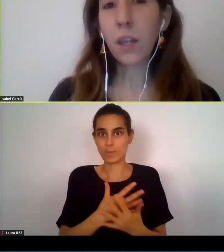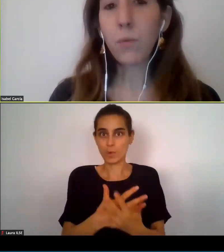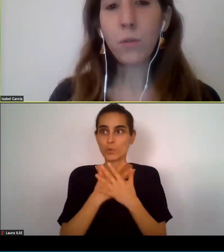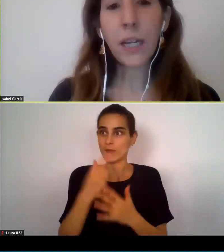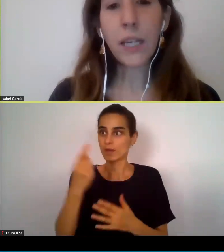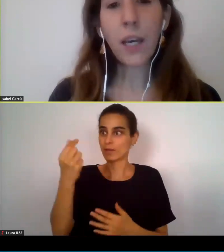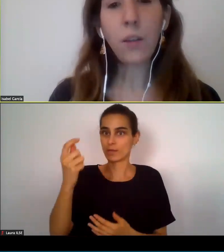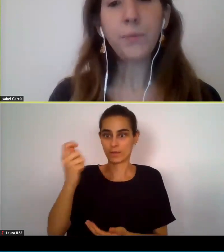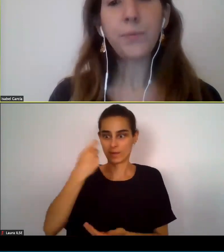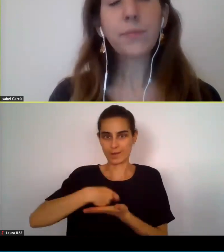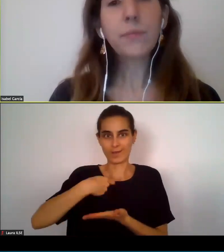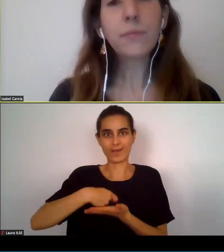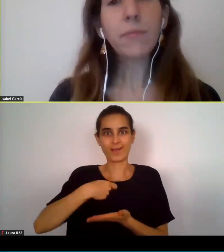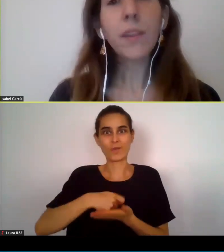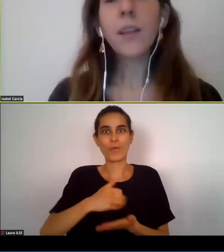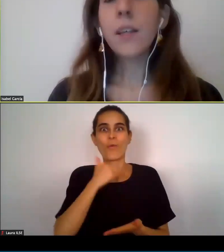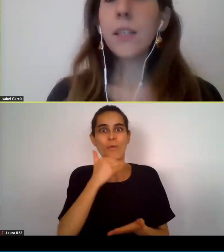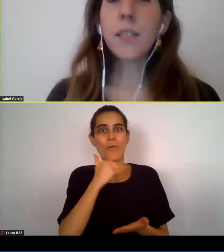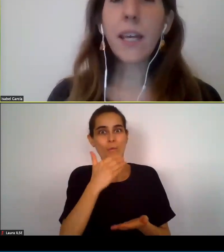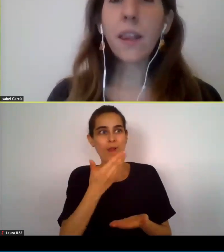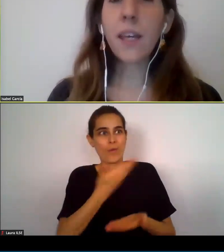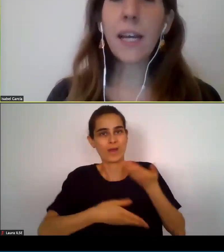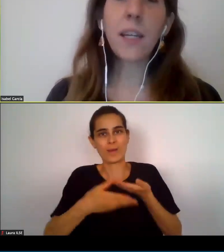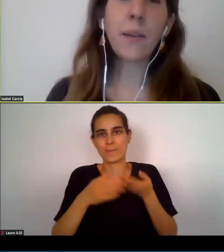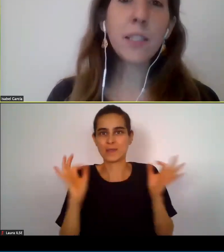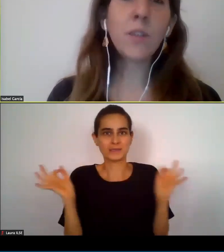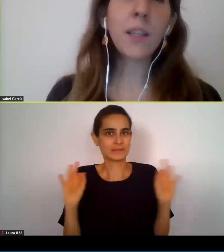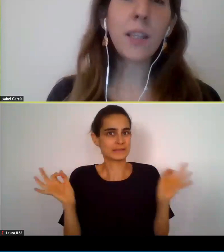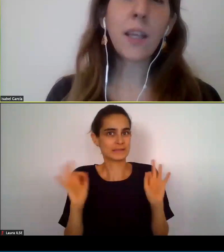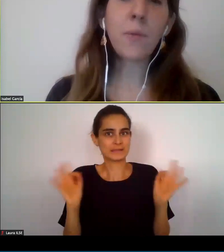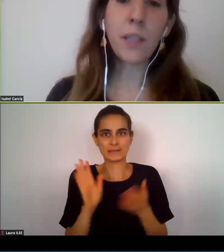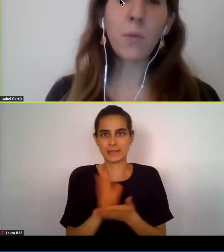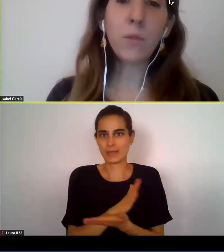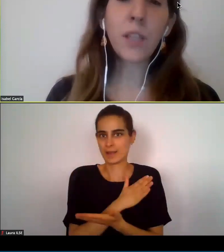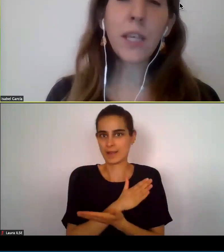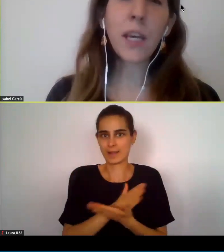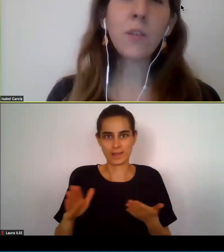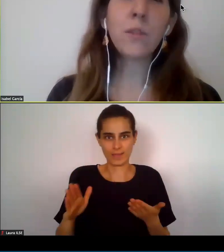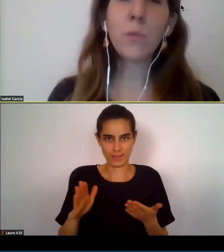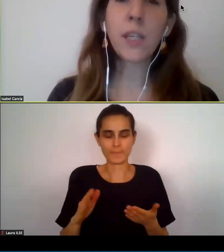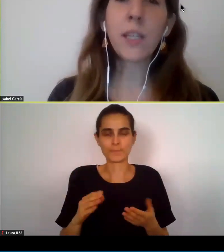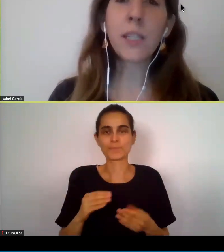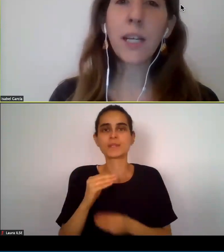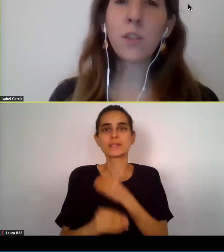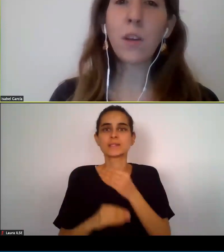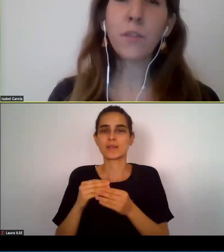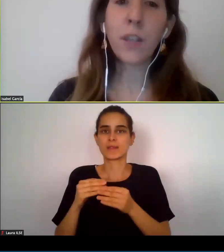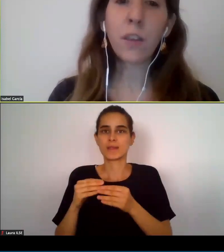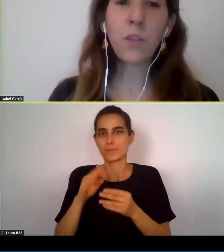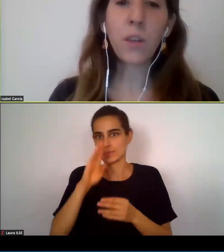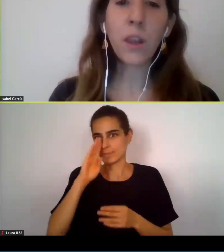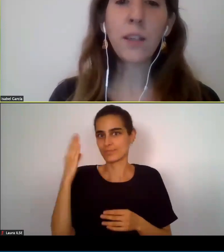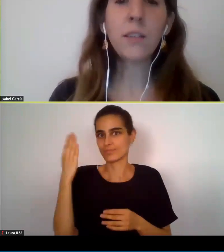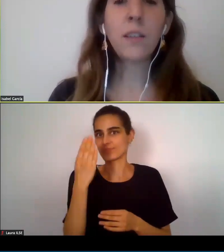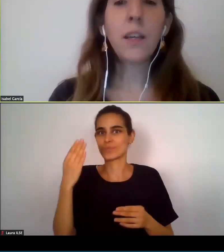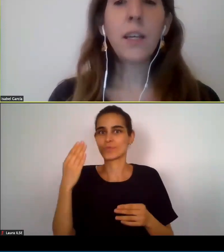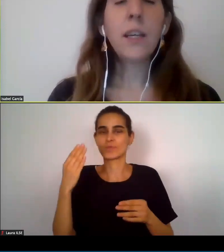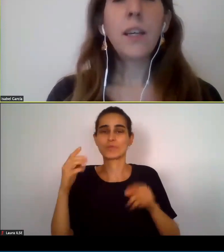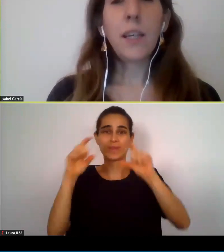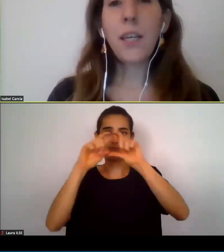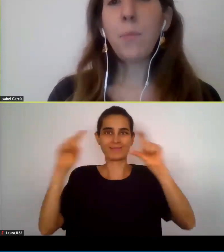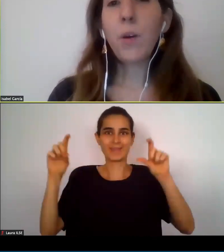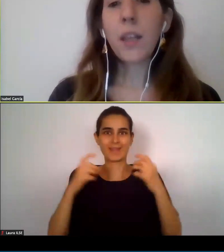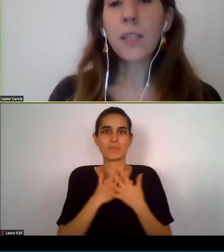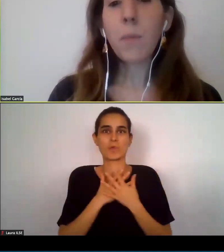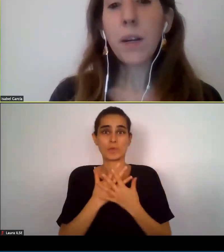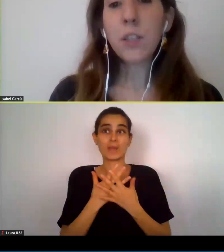por hacer voluntariado. Se hace a través de una entidad de voluntariado, como es en este caso la Fundación 11,